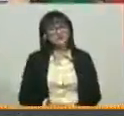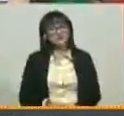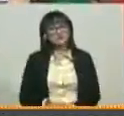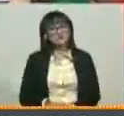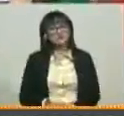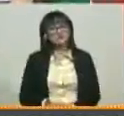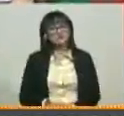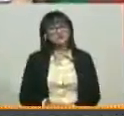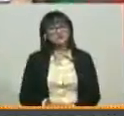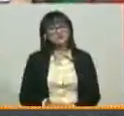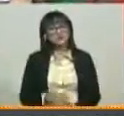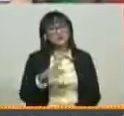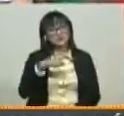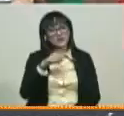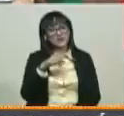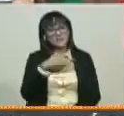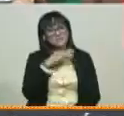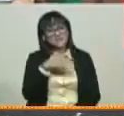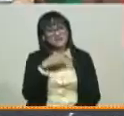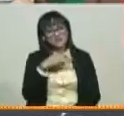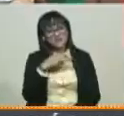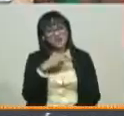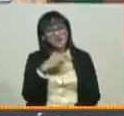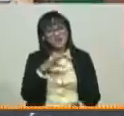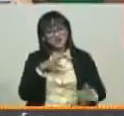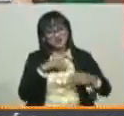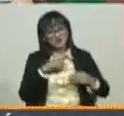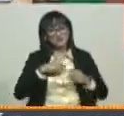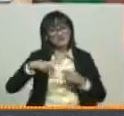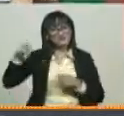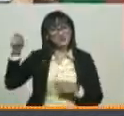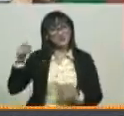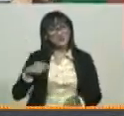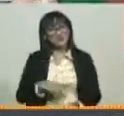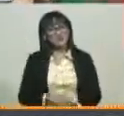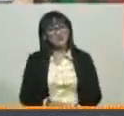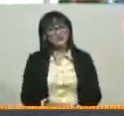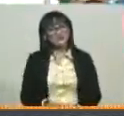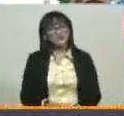Ustedes se van a dejar quitar las misiones y grandes misiones.